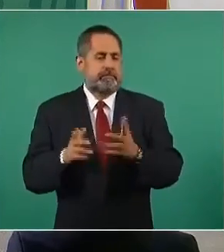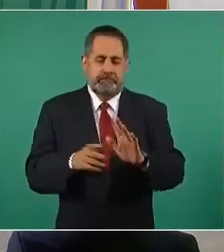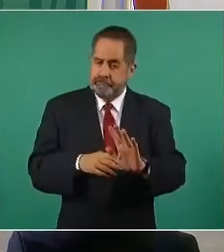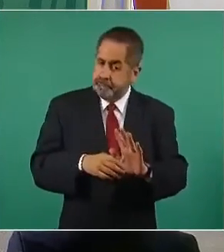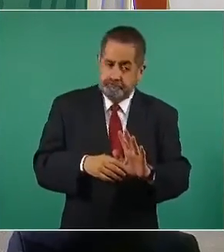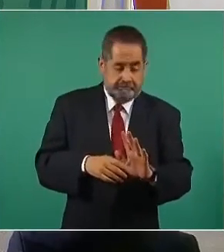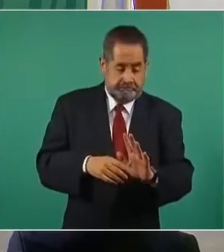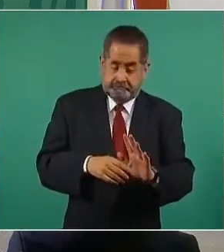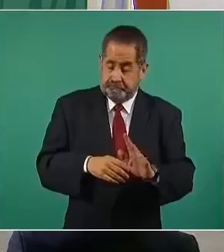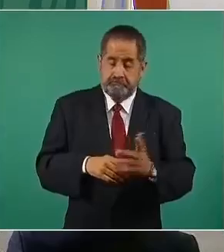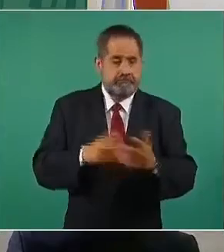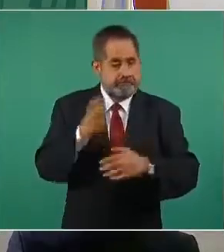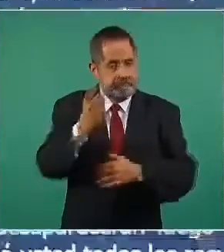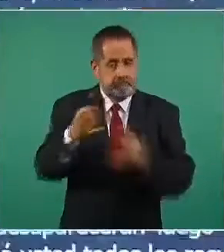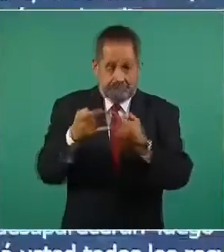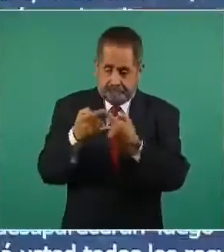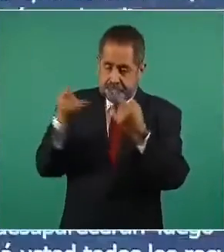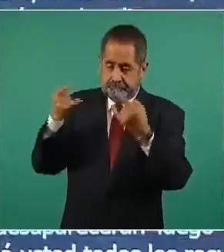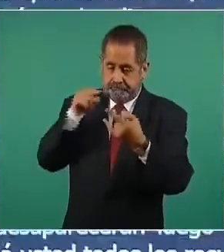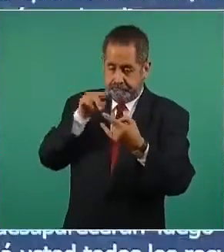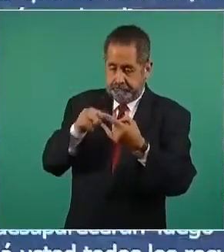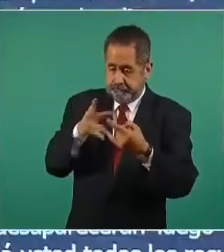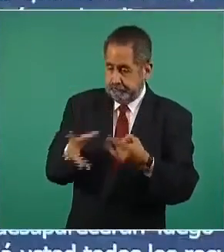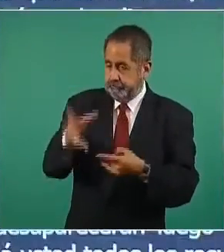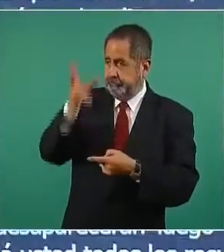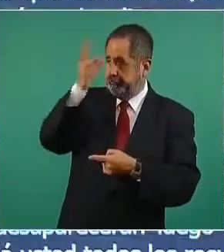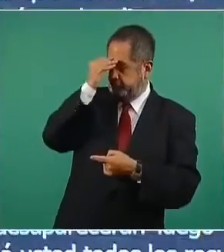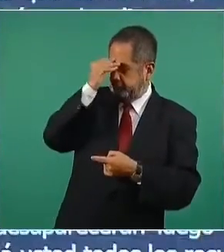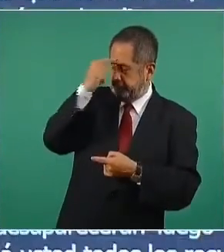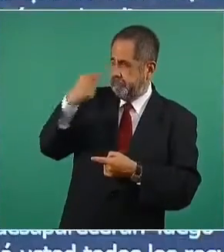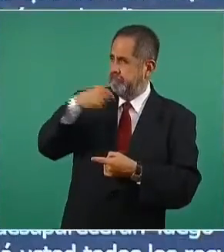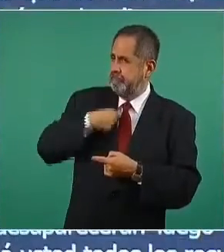historia es la maestra de la vida.